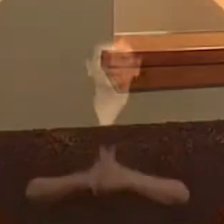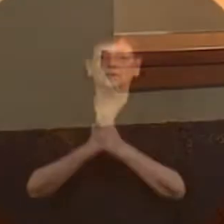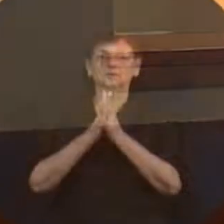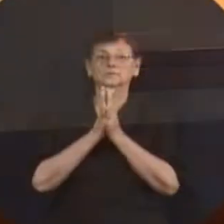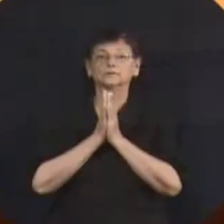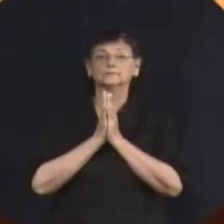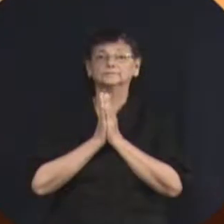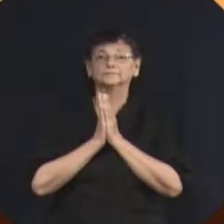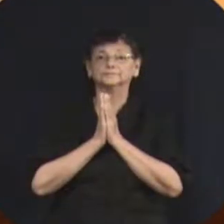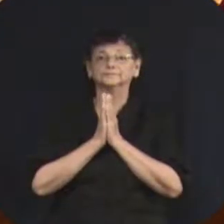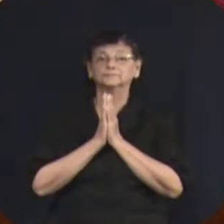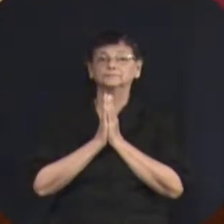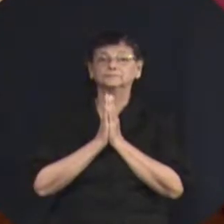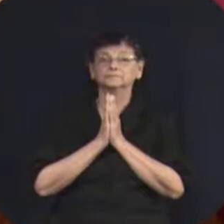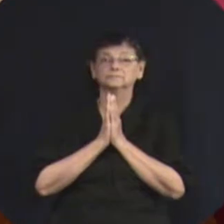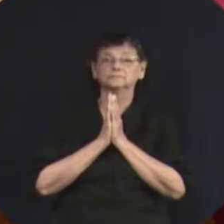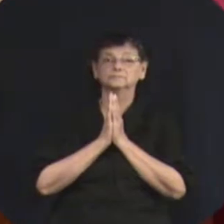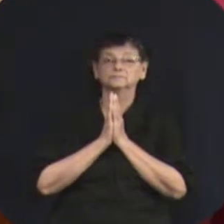Oremos.